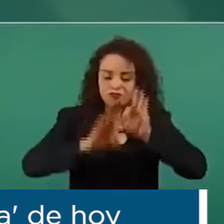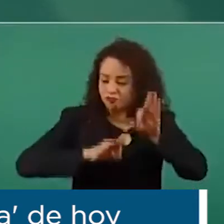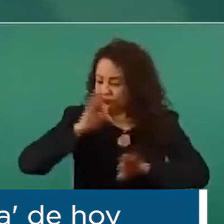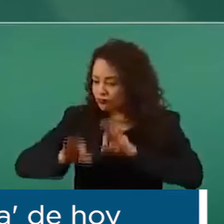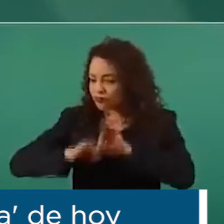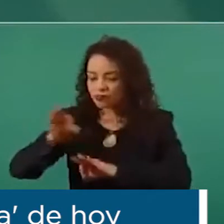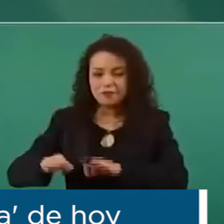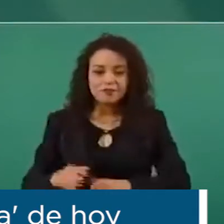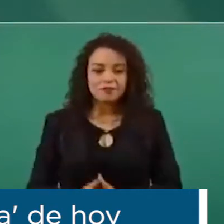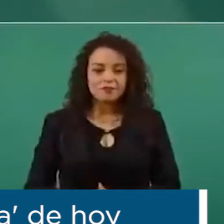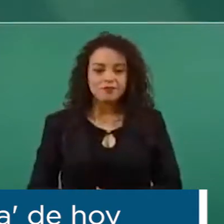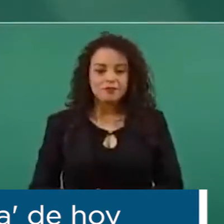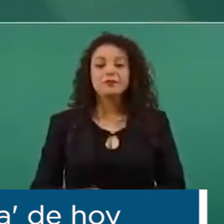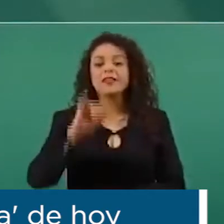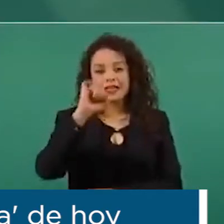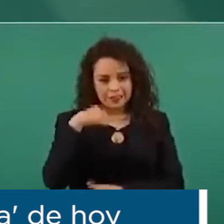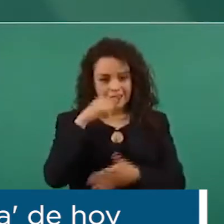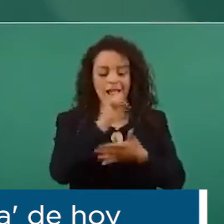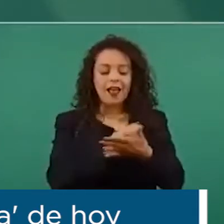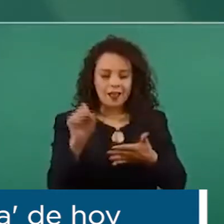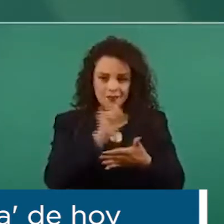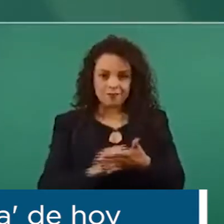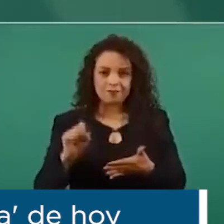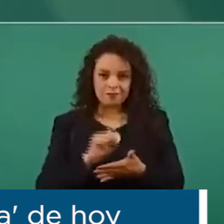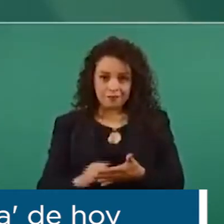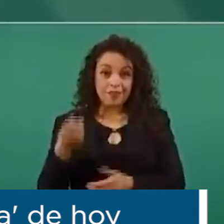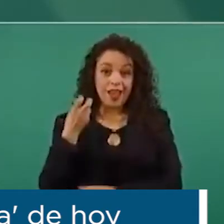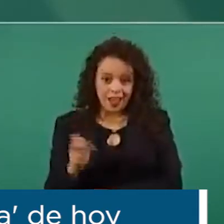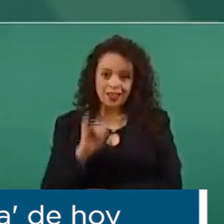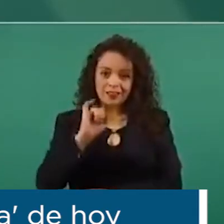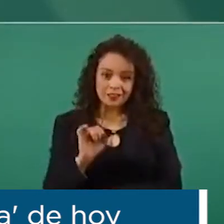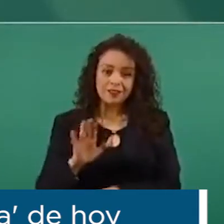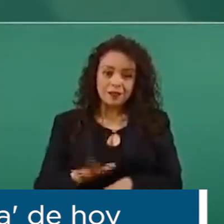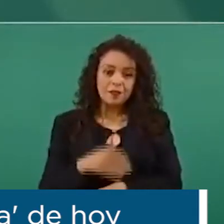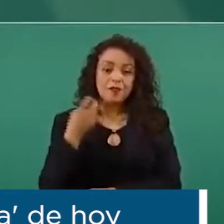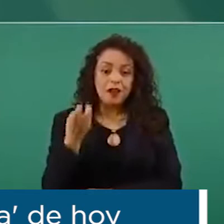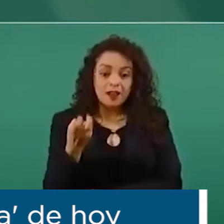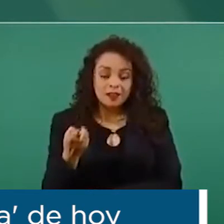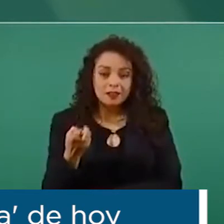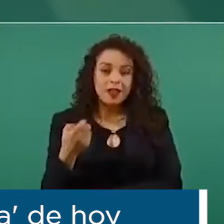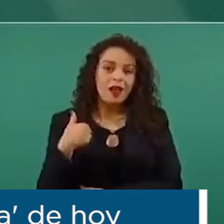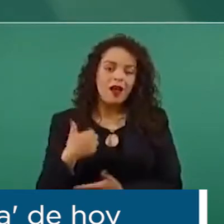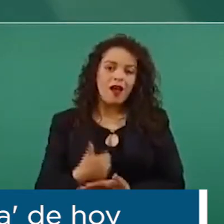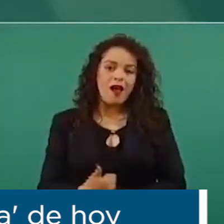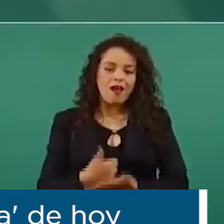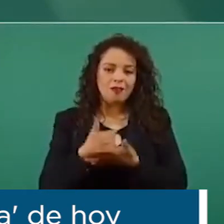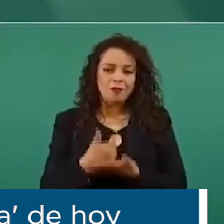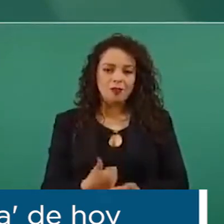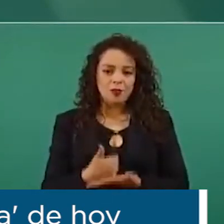Y sí voy a escribir, eso sí, porque eso me compensa.